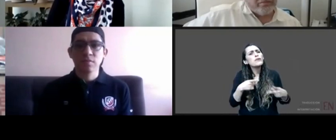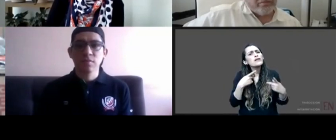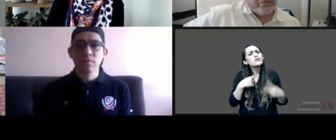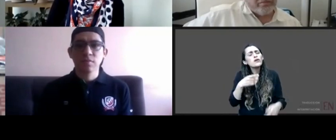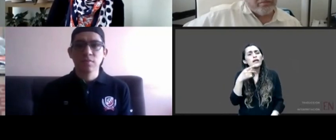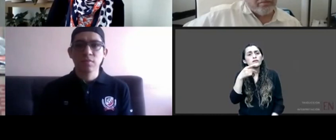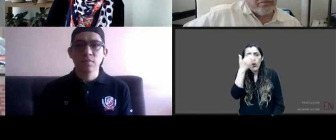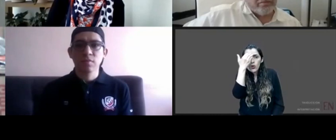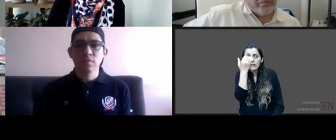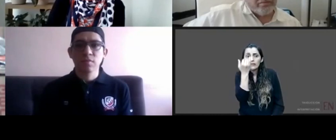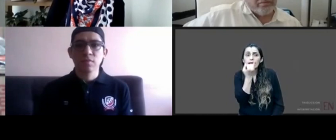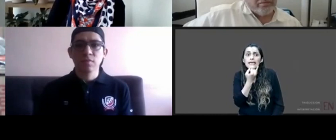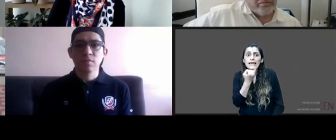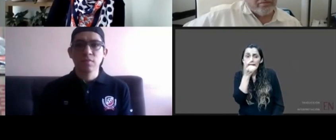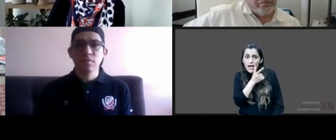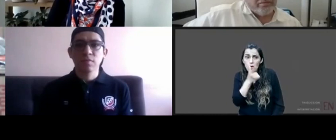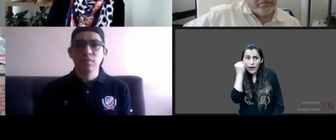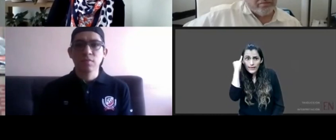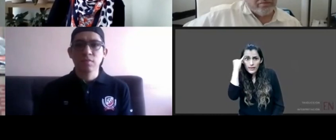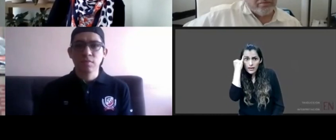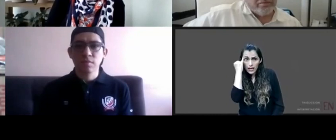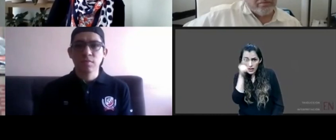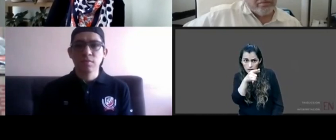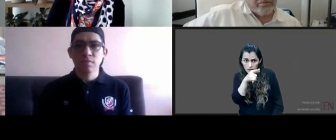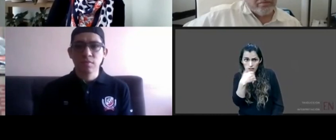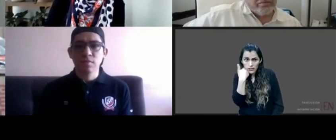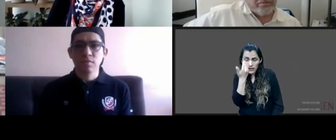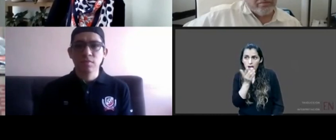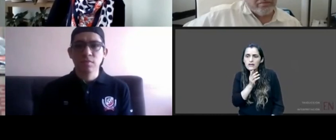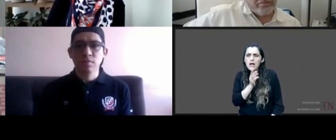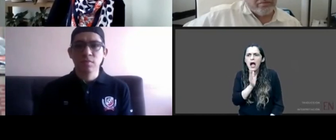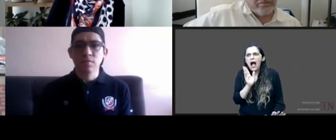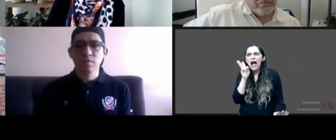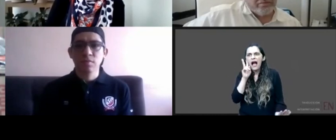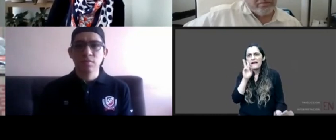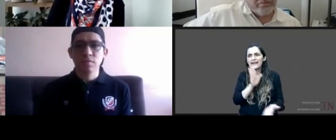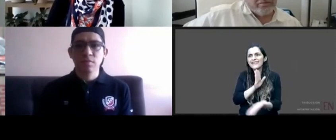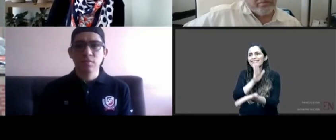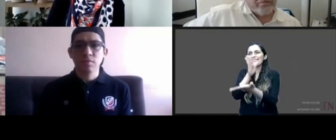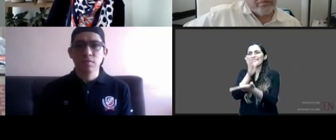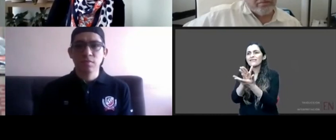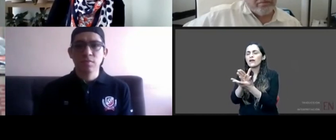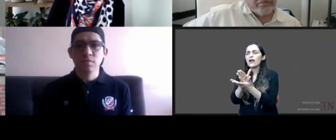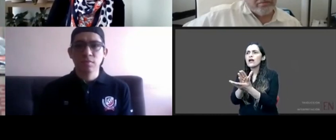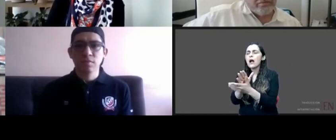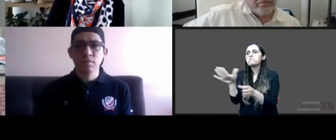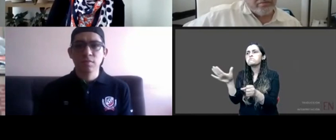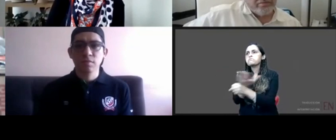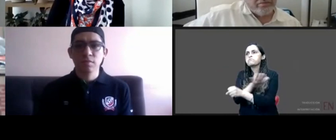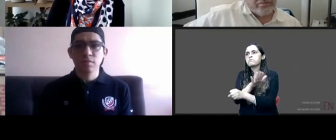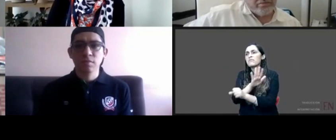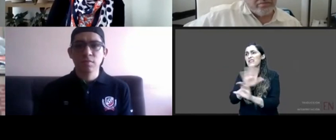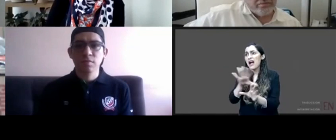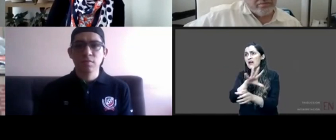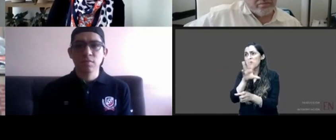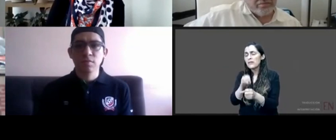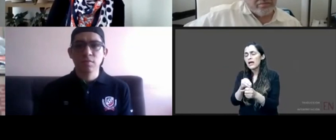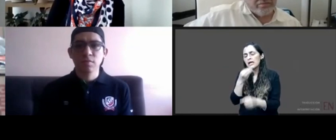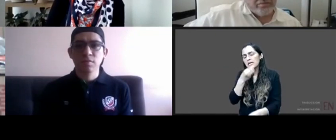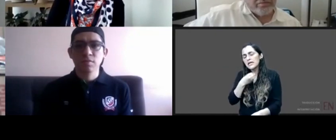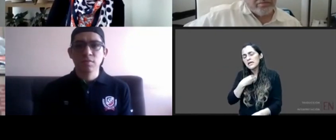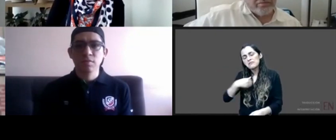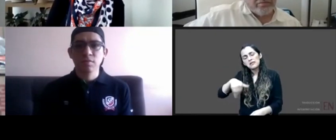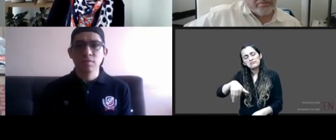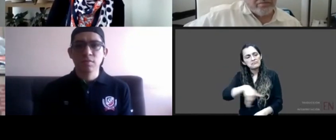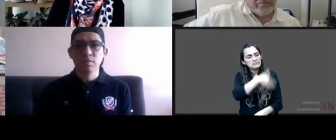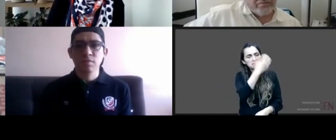indígena. Fui. Y me dijeron que ya estaban completos, pero tomaron mis datos y al poco tiempo me